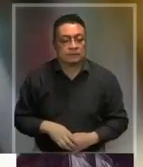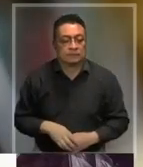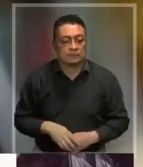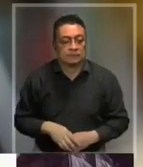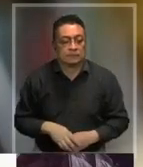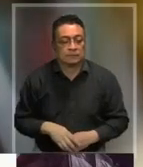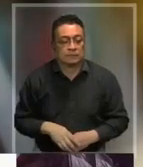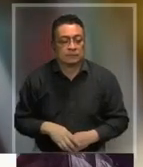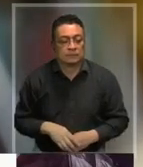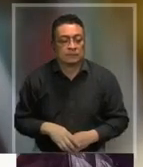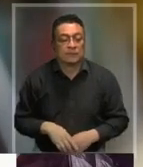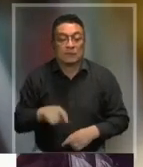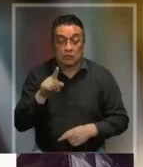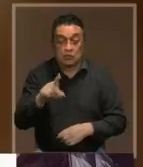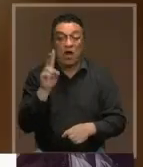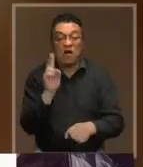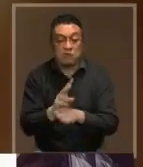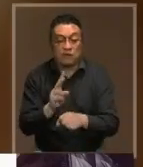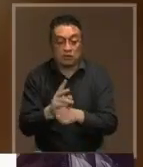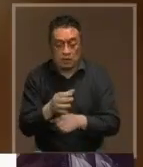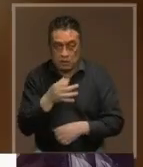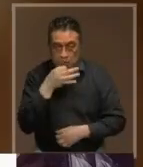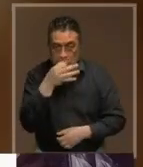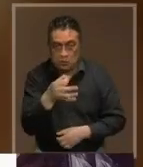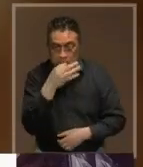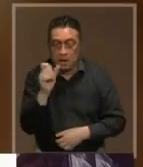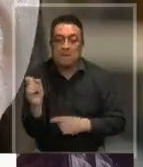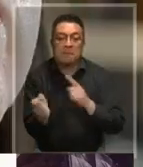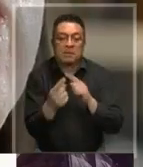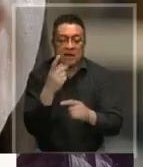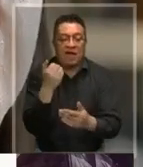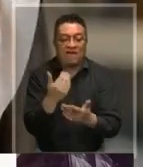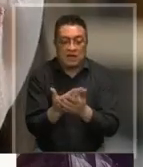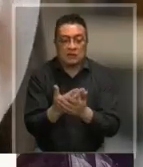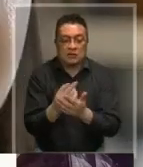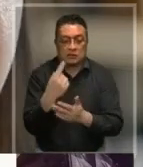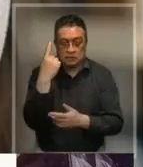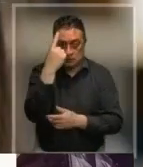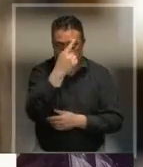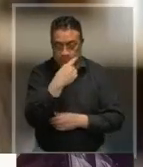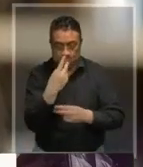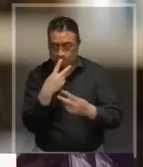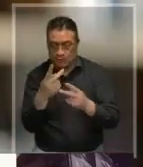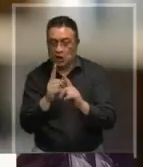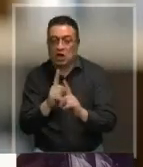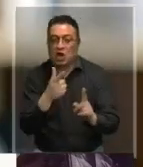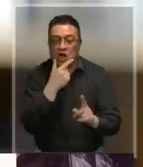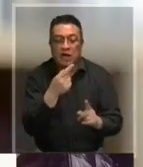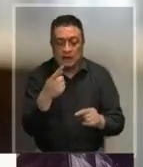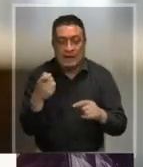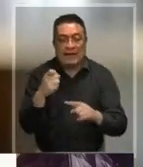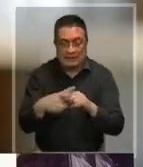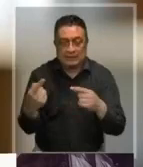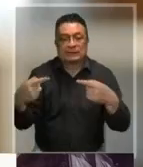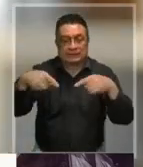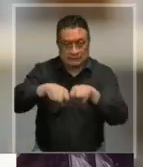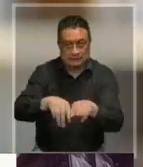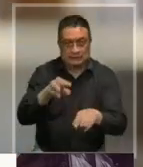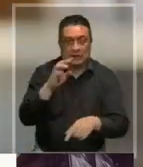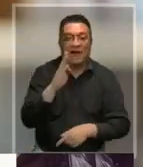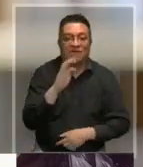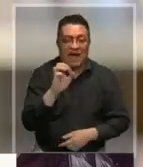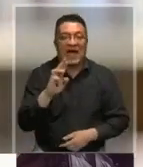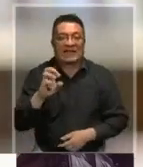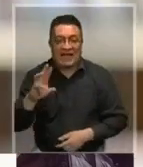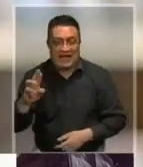investigó profesora da su testimonio por primera vez a rostro descubierto asegura que fue pareja del pastor Barrera cuando